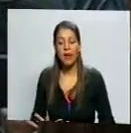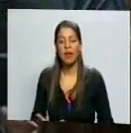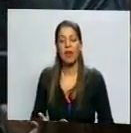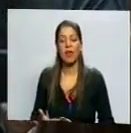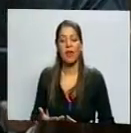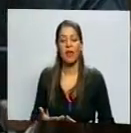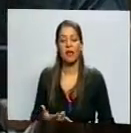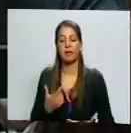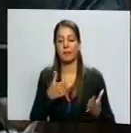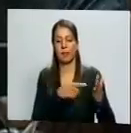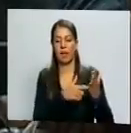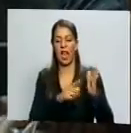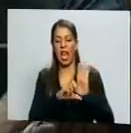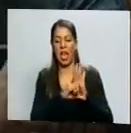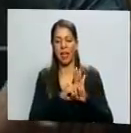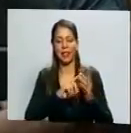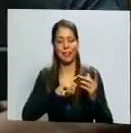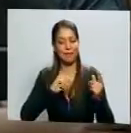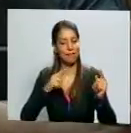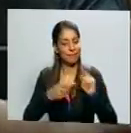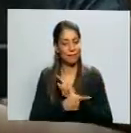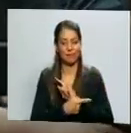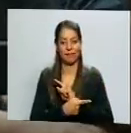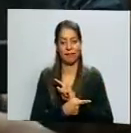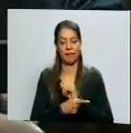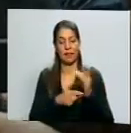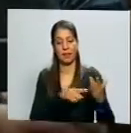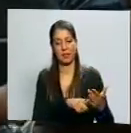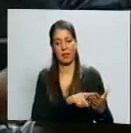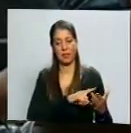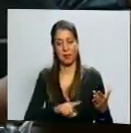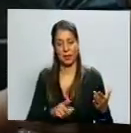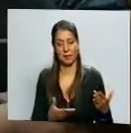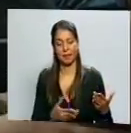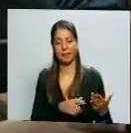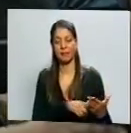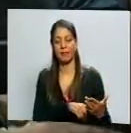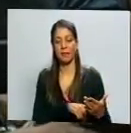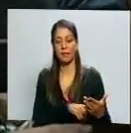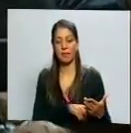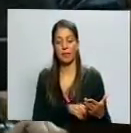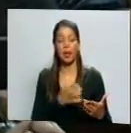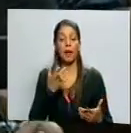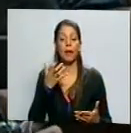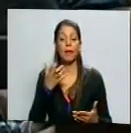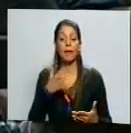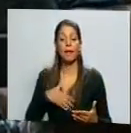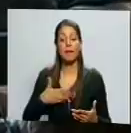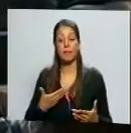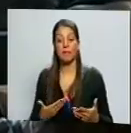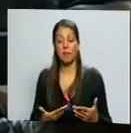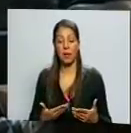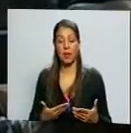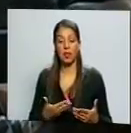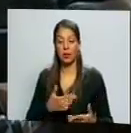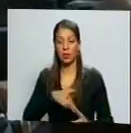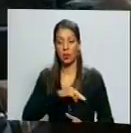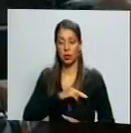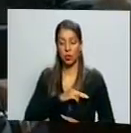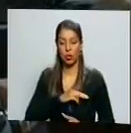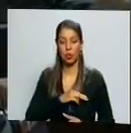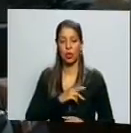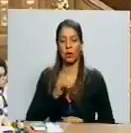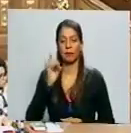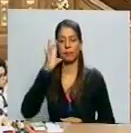reivindicar este instrumento, la posibilidad de que podamos preservar y reforzar